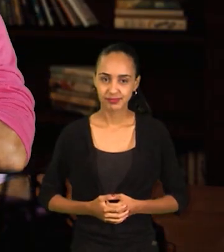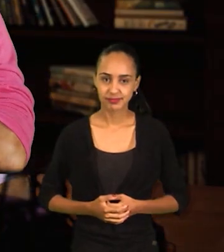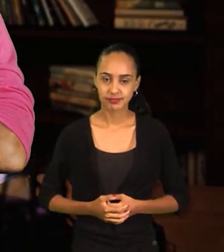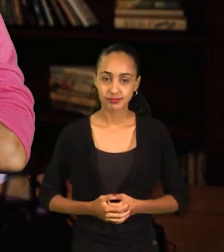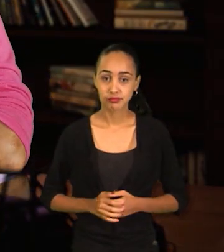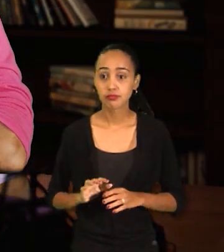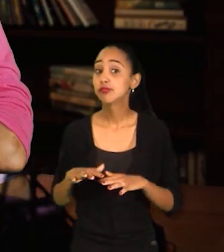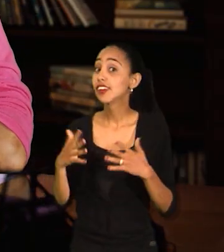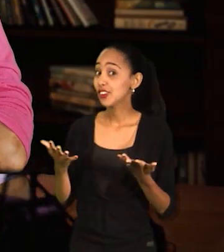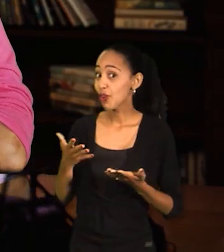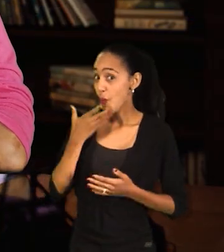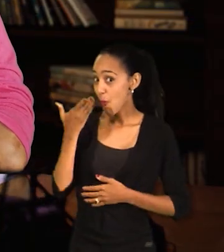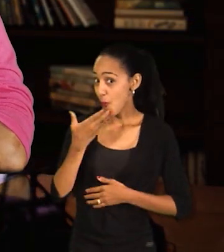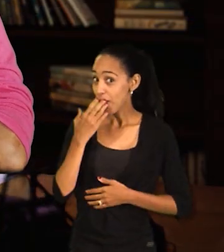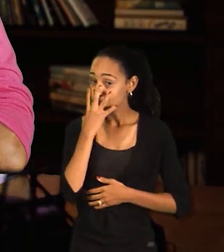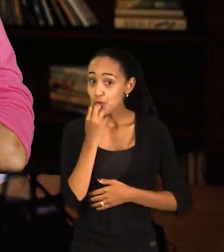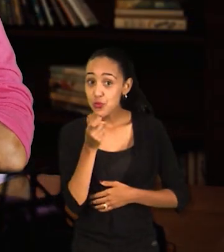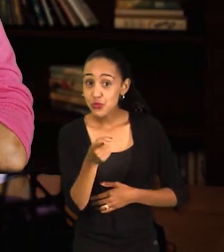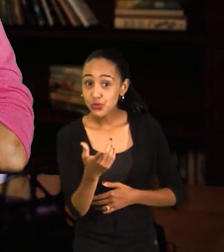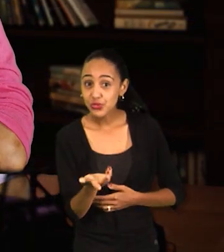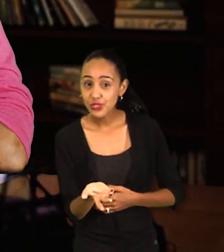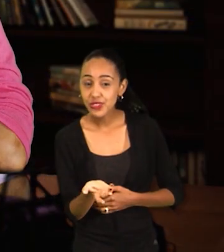¿Y entonces? ¿Te gustó el cuento?